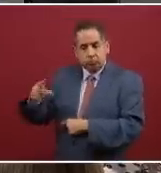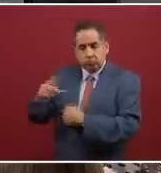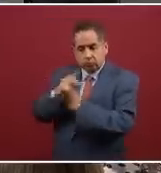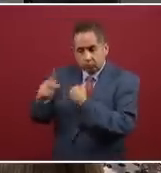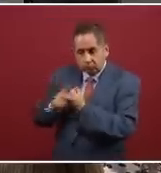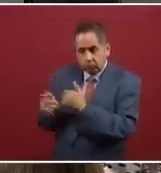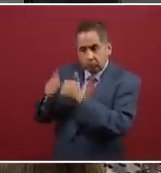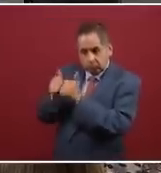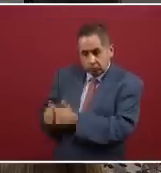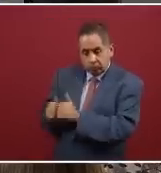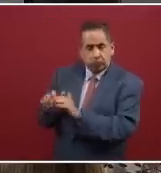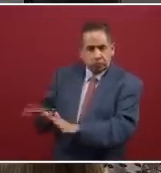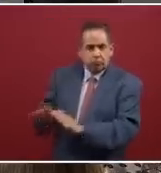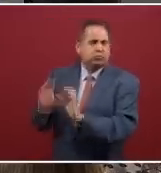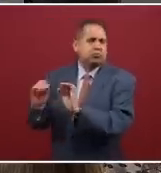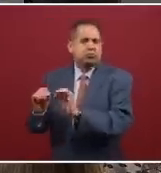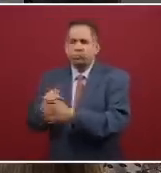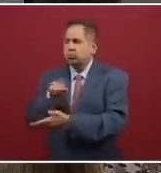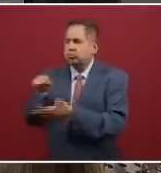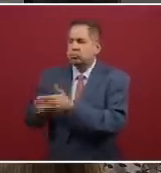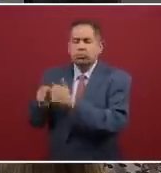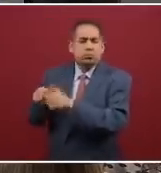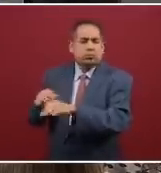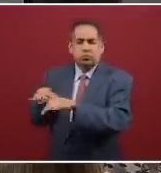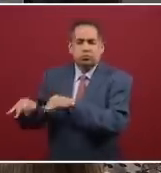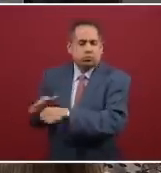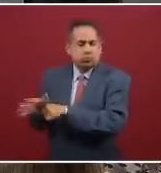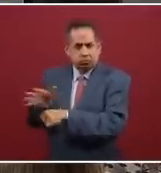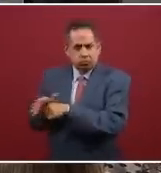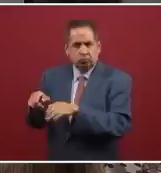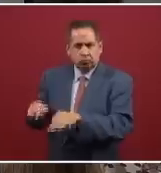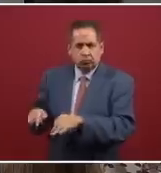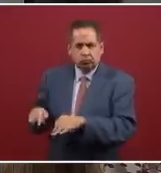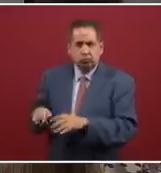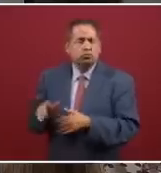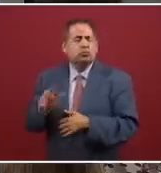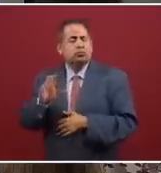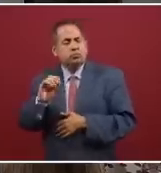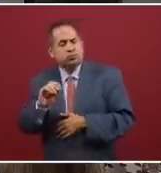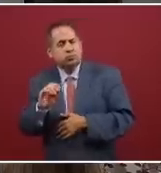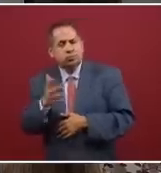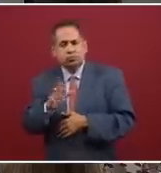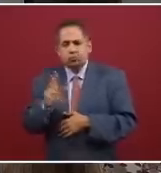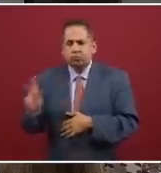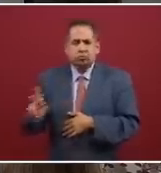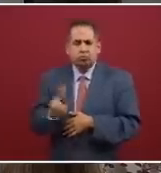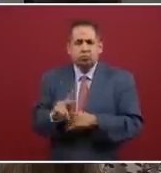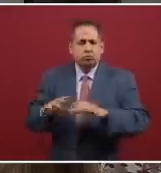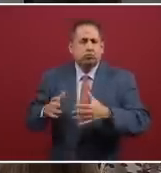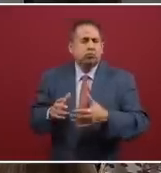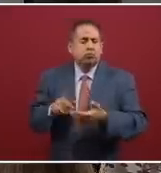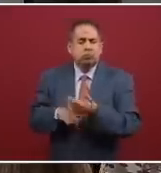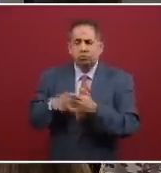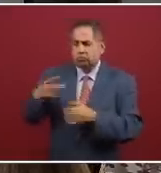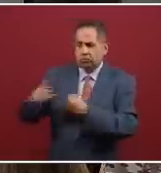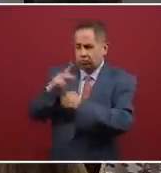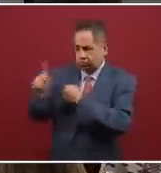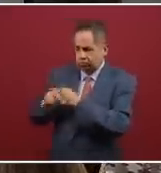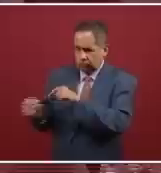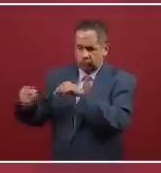en una región que es muy parecida a sus